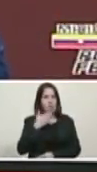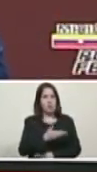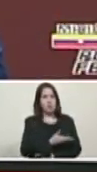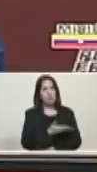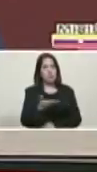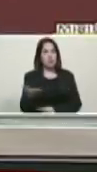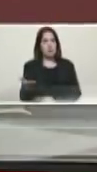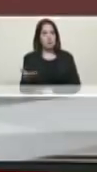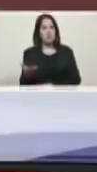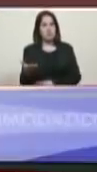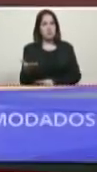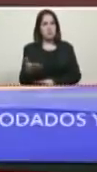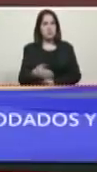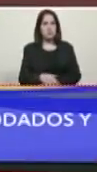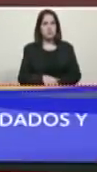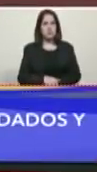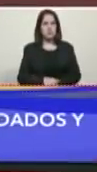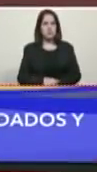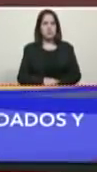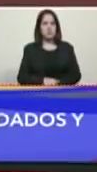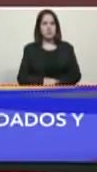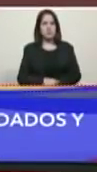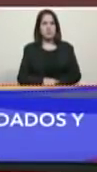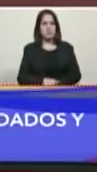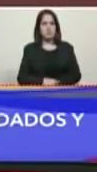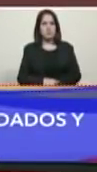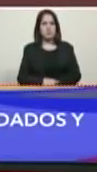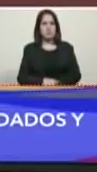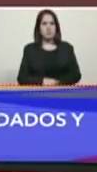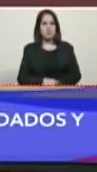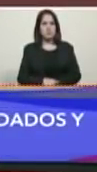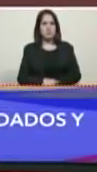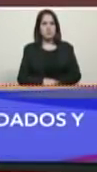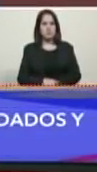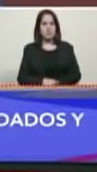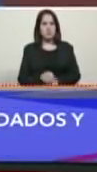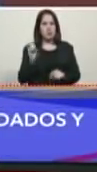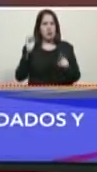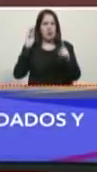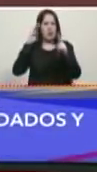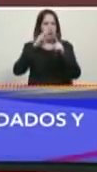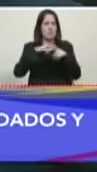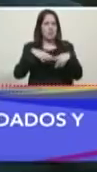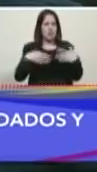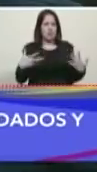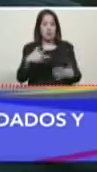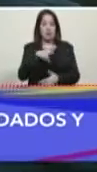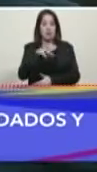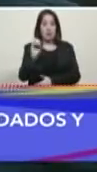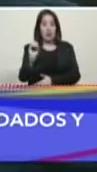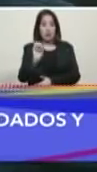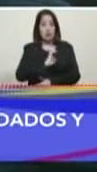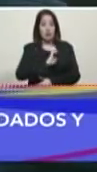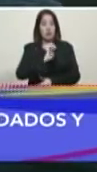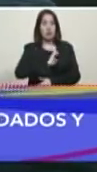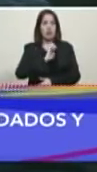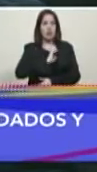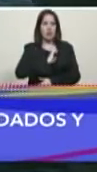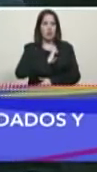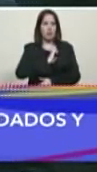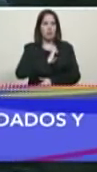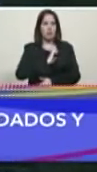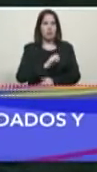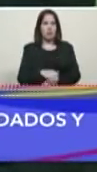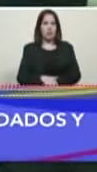meta de siete días para el diagnóstico y la meta de 30 de enero para el arranque y